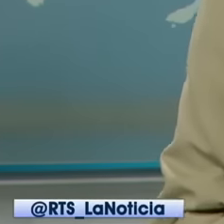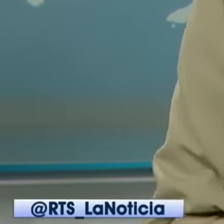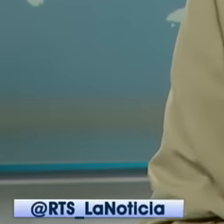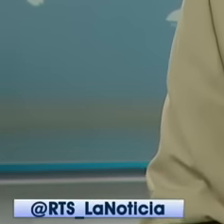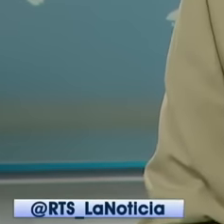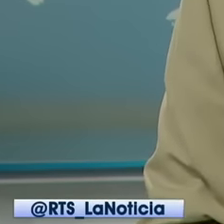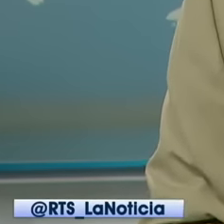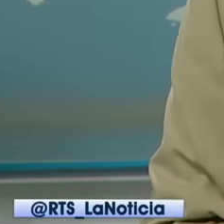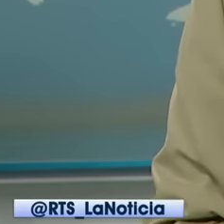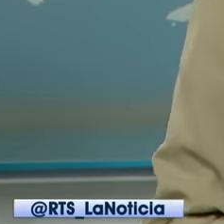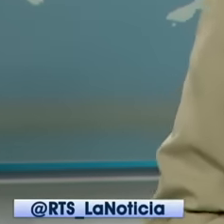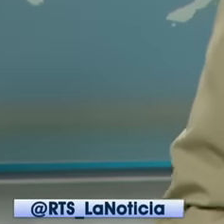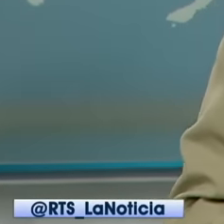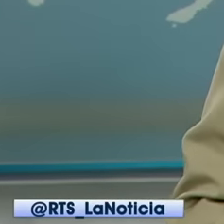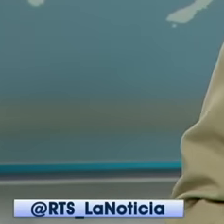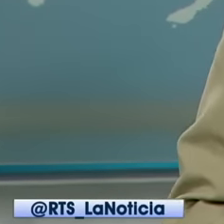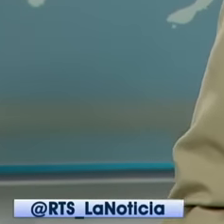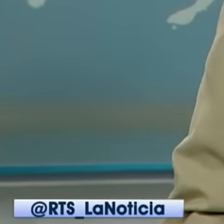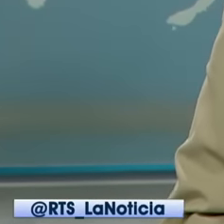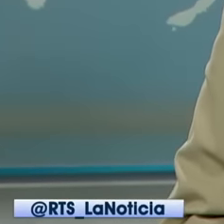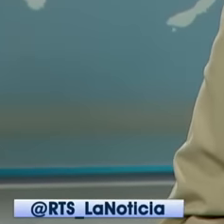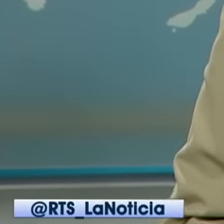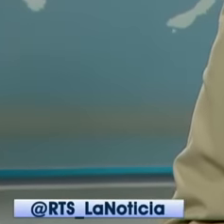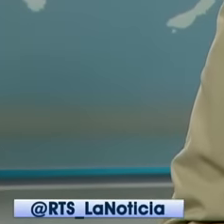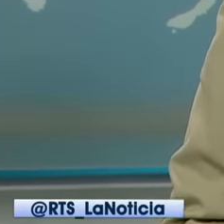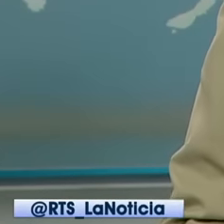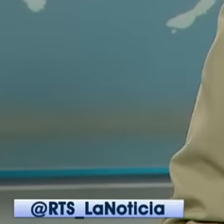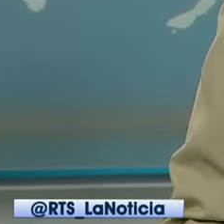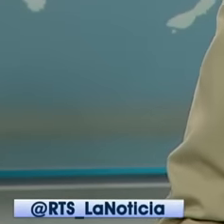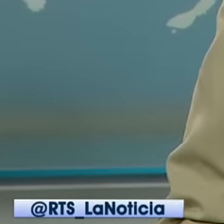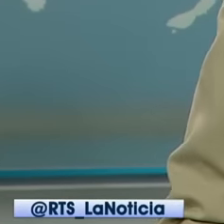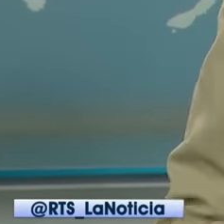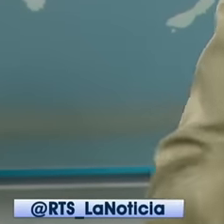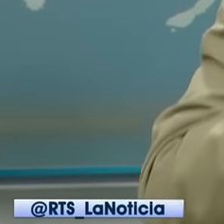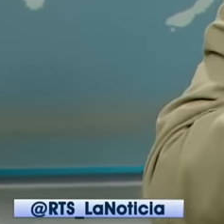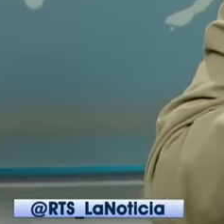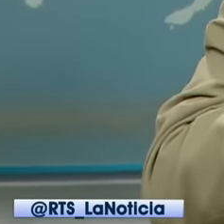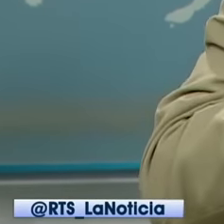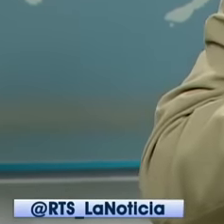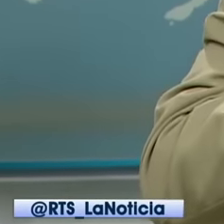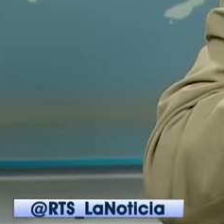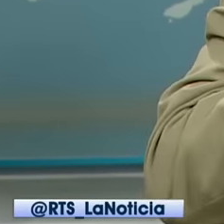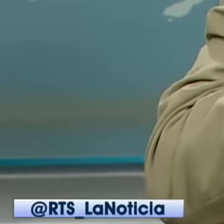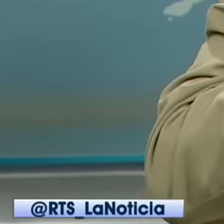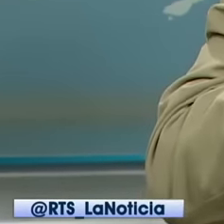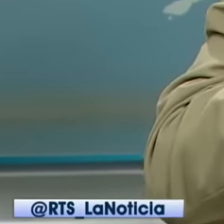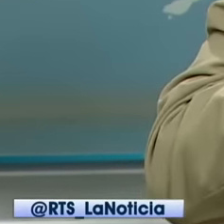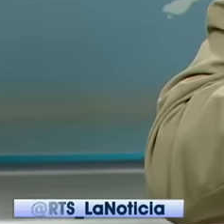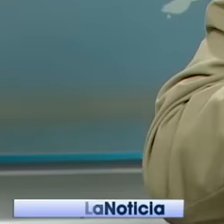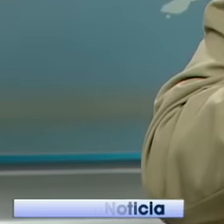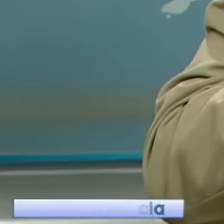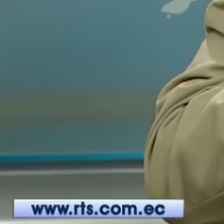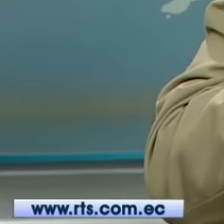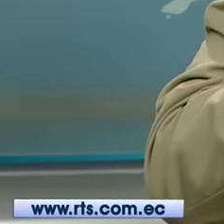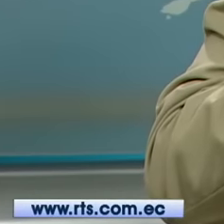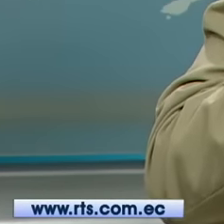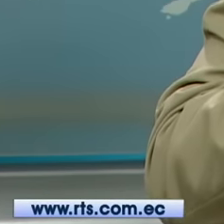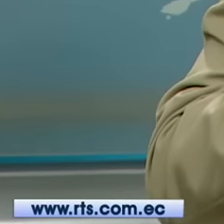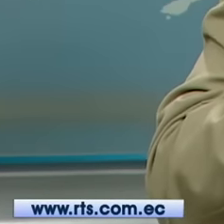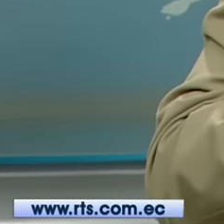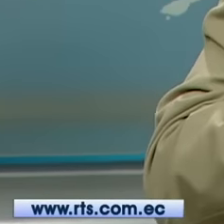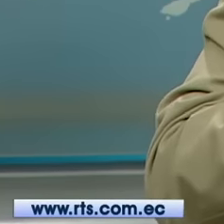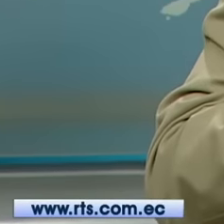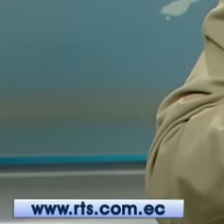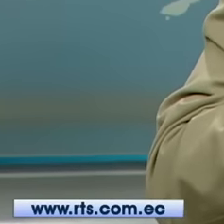pues ponemos el chocolate. Ya. Perfecto. Así que, productor, prepárese mañana para que entregue la rosca aquí a los televidentes como